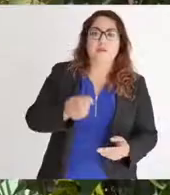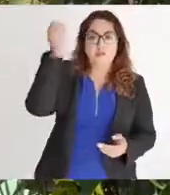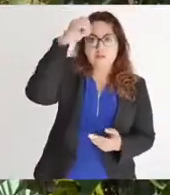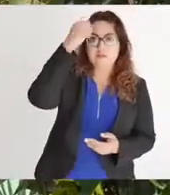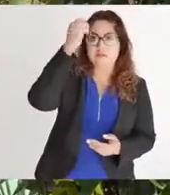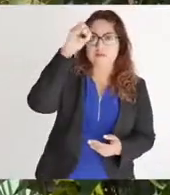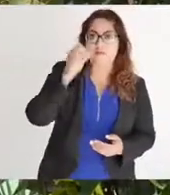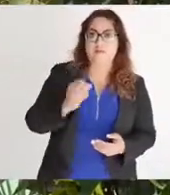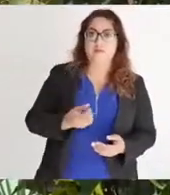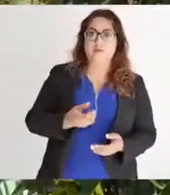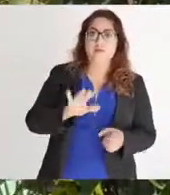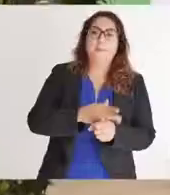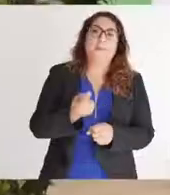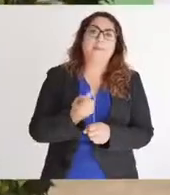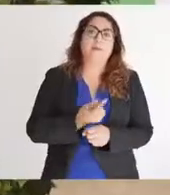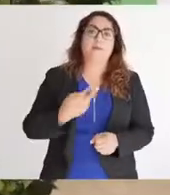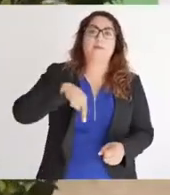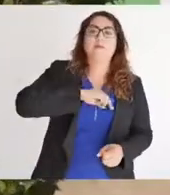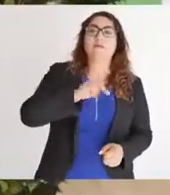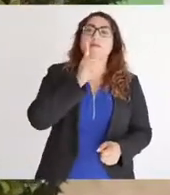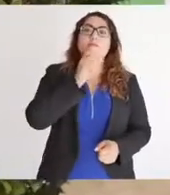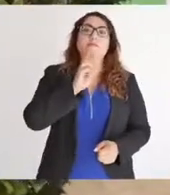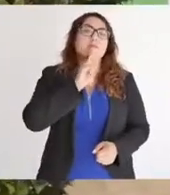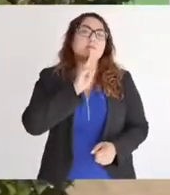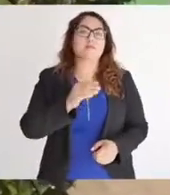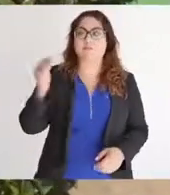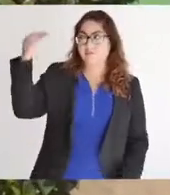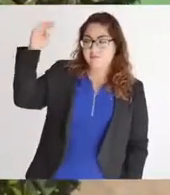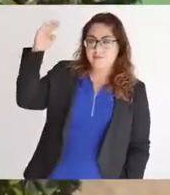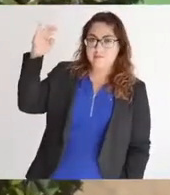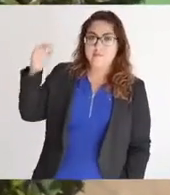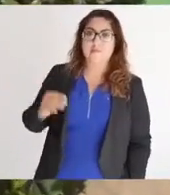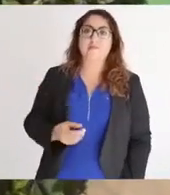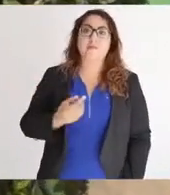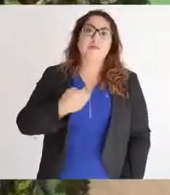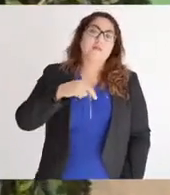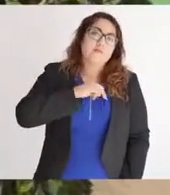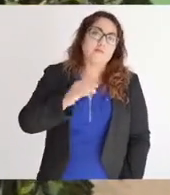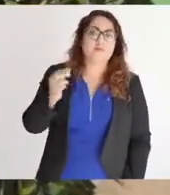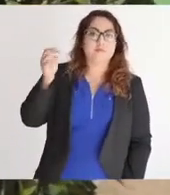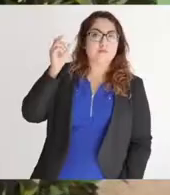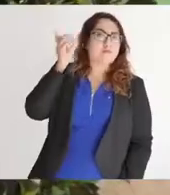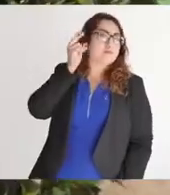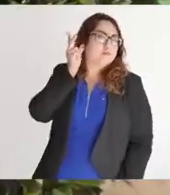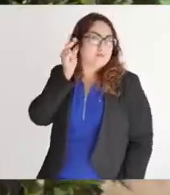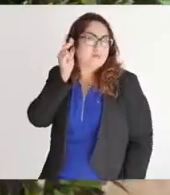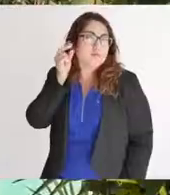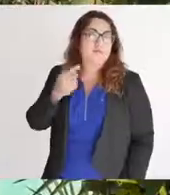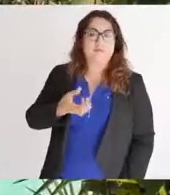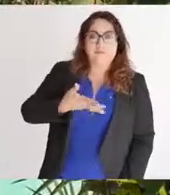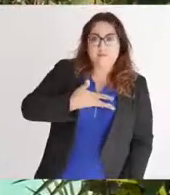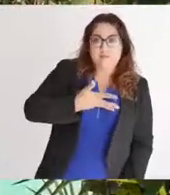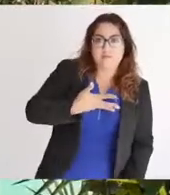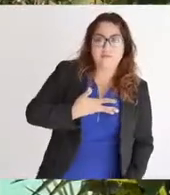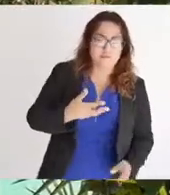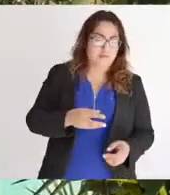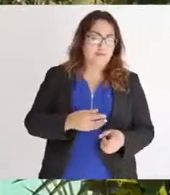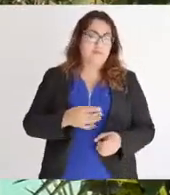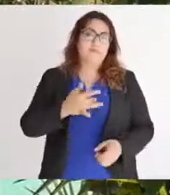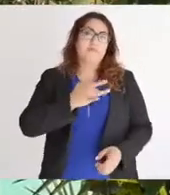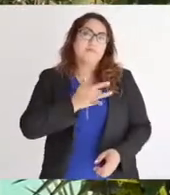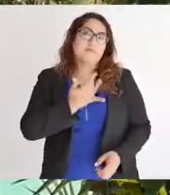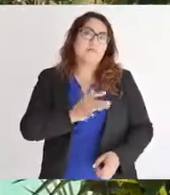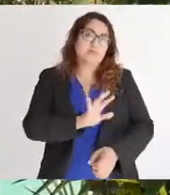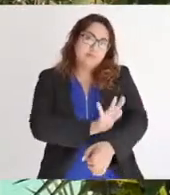derecho a opinar, porque nuestros padres y todos los adultos nos deben escuchar, porque nosotros igual